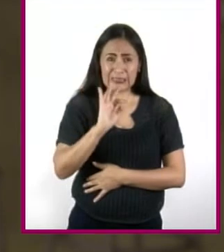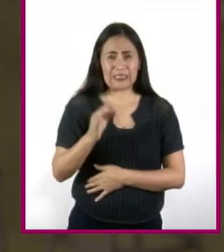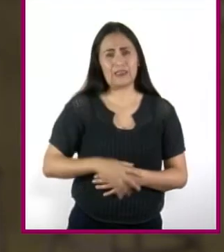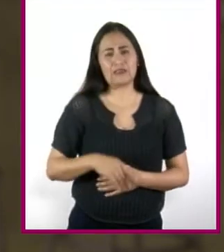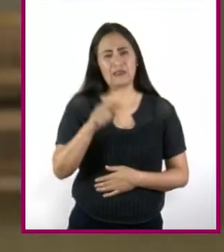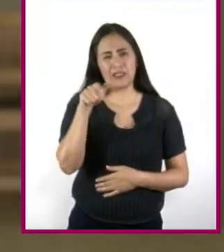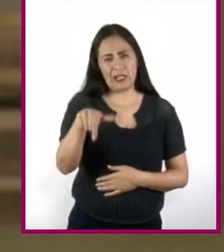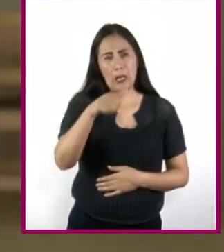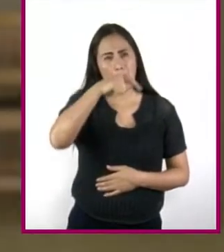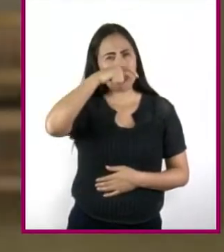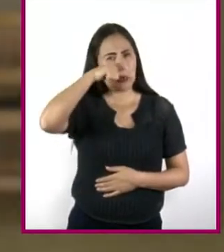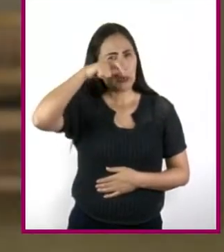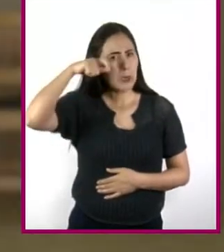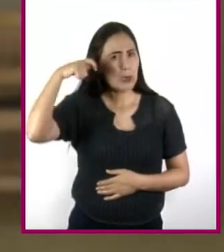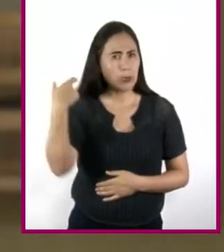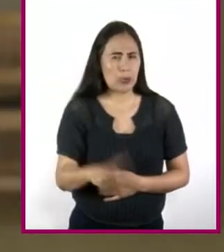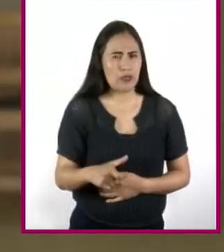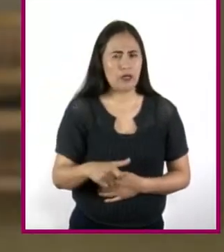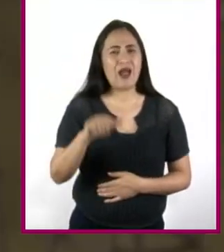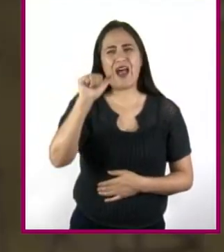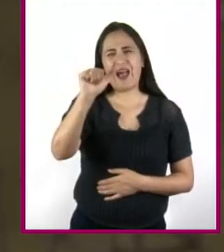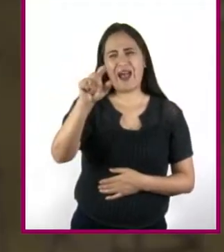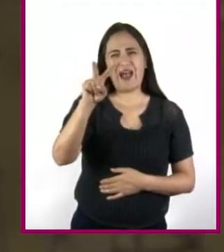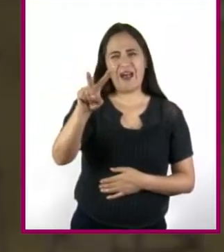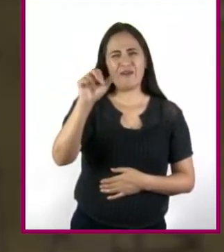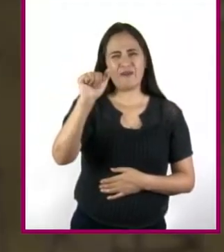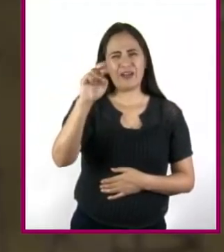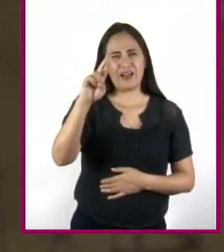de la avaricia, Lu. ¿Qué leíste sobre la avaricia, Emi?